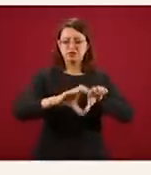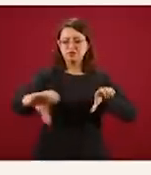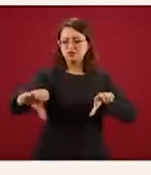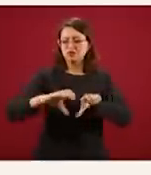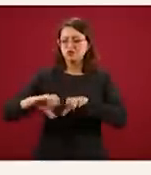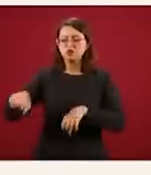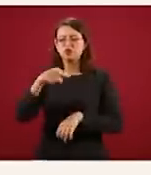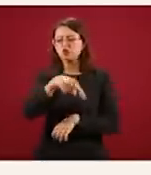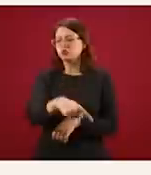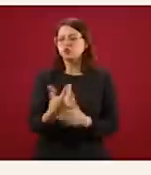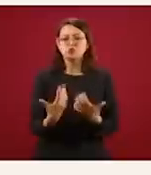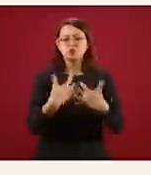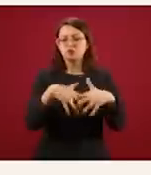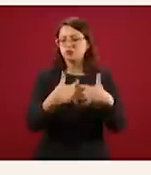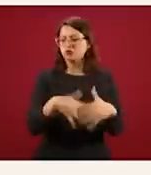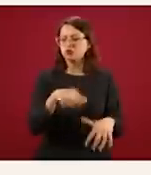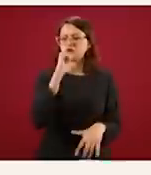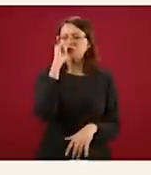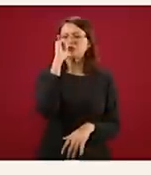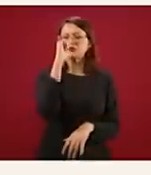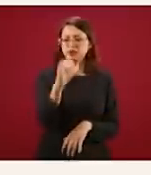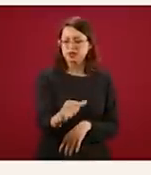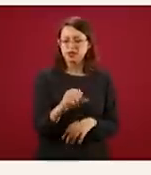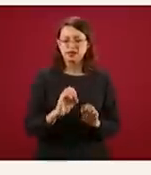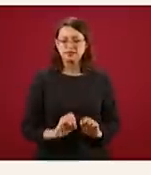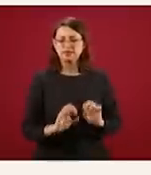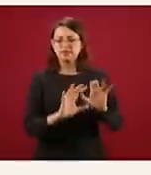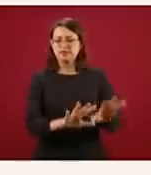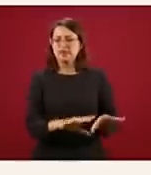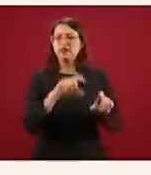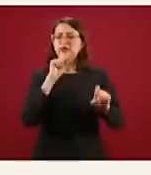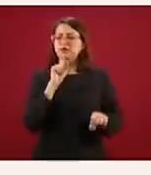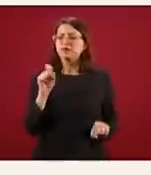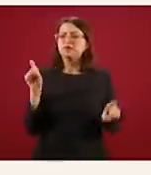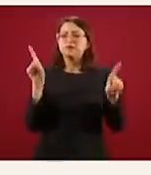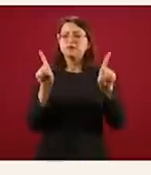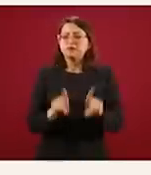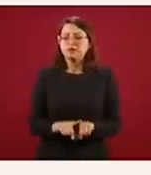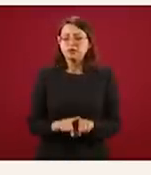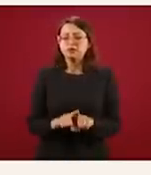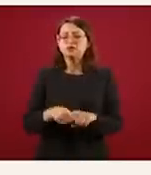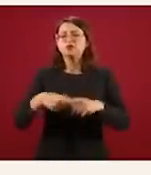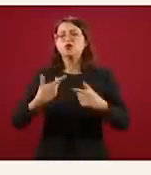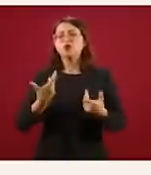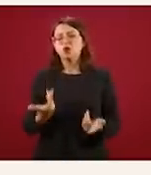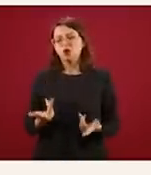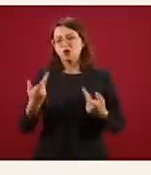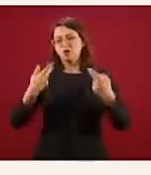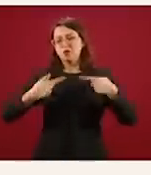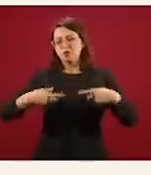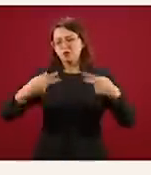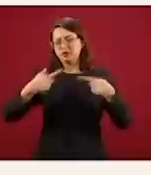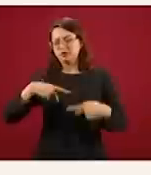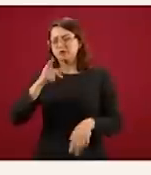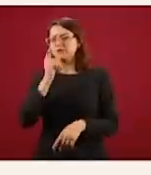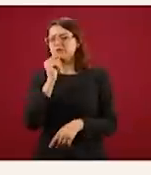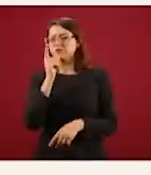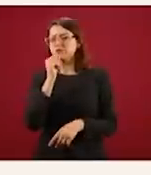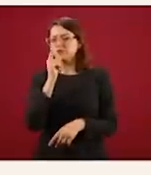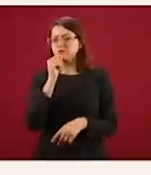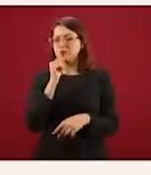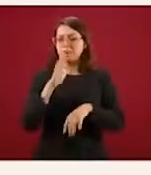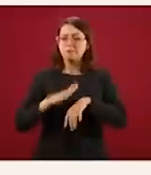servicio, y a que se optimizó al personal desplegando bases de operación ahora cada